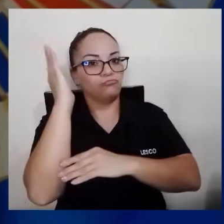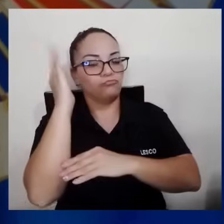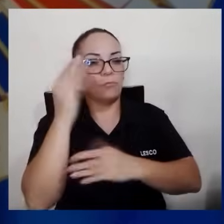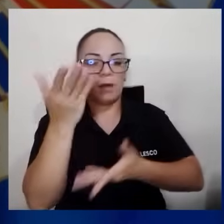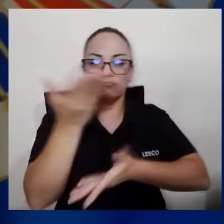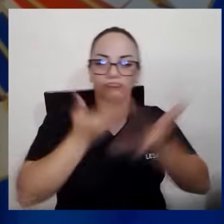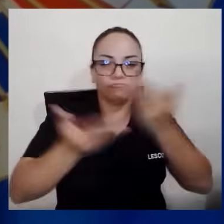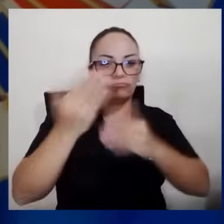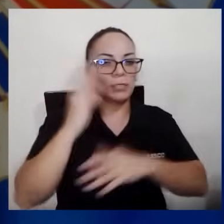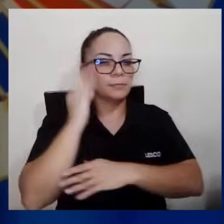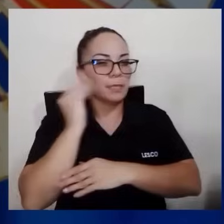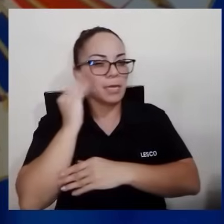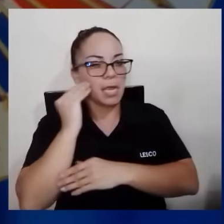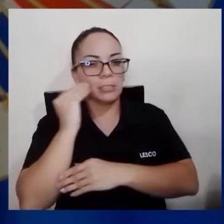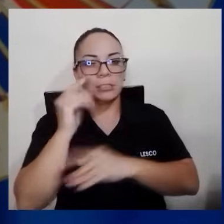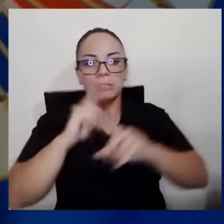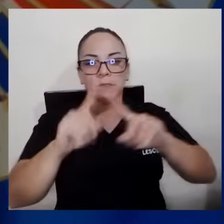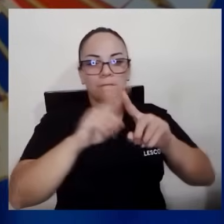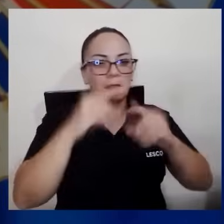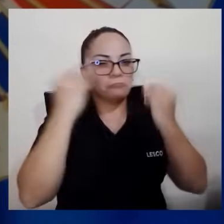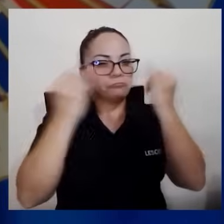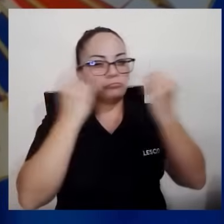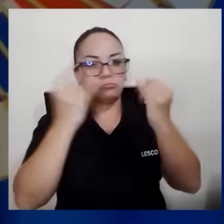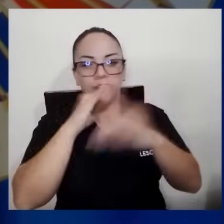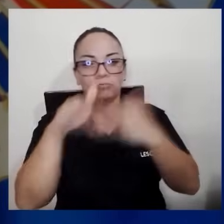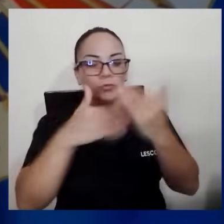de la protección del